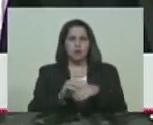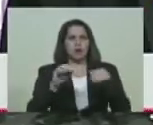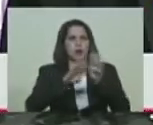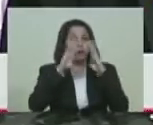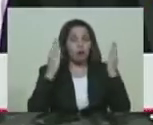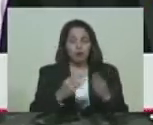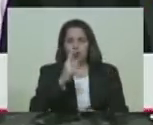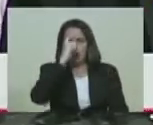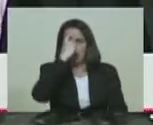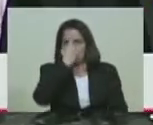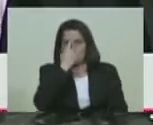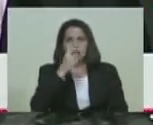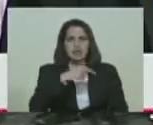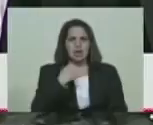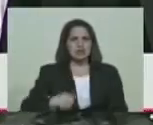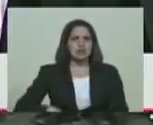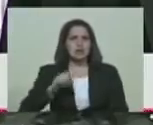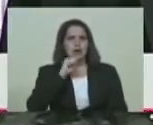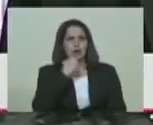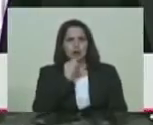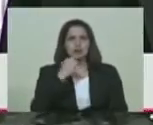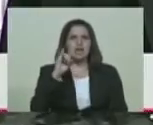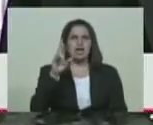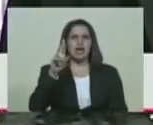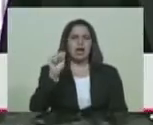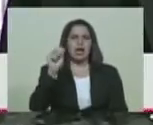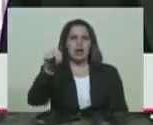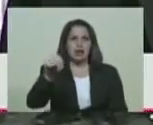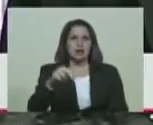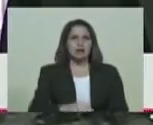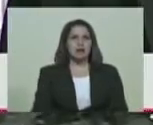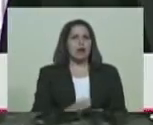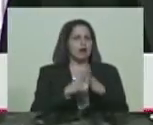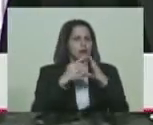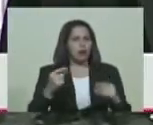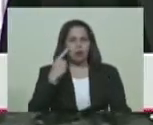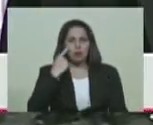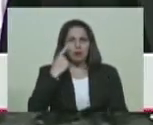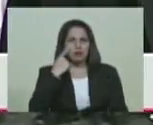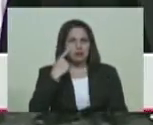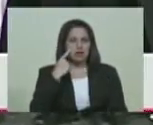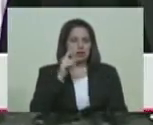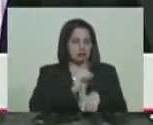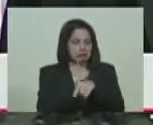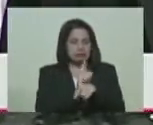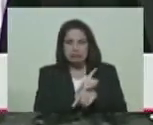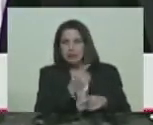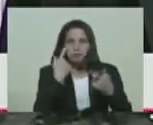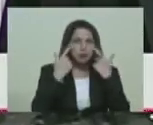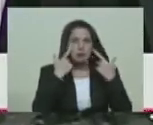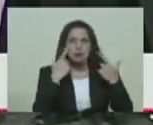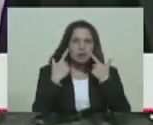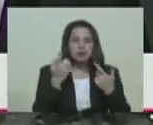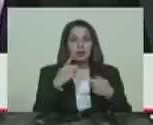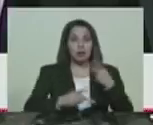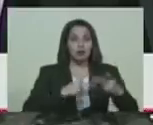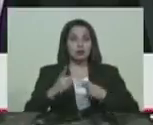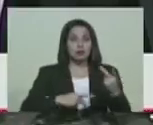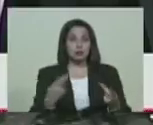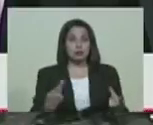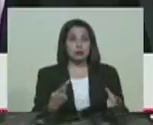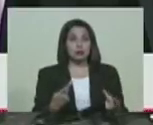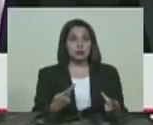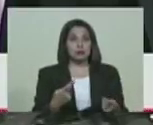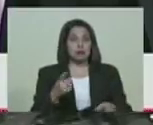India, de Irán, a todos los gobiernos que han estado pendientes segundo a segundo del proceso. Nos